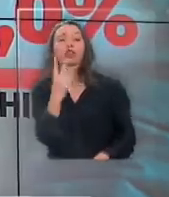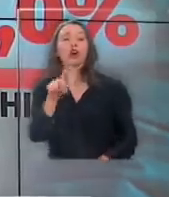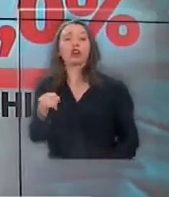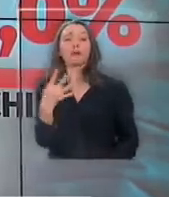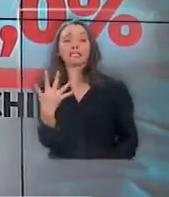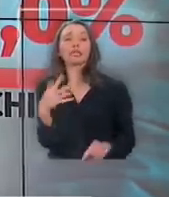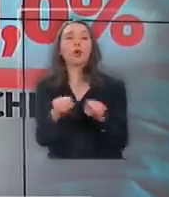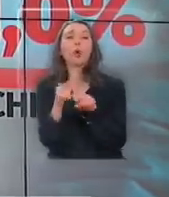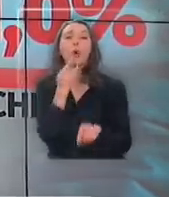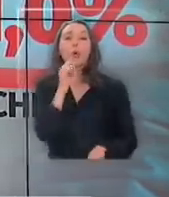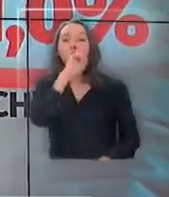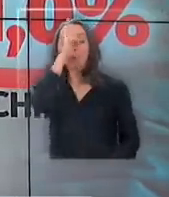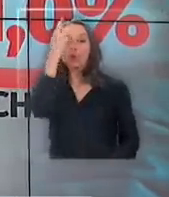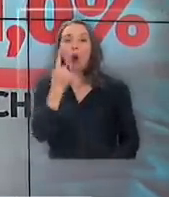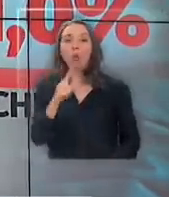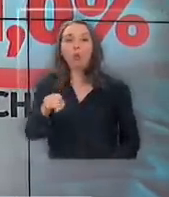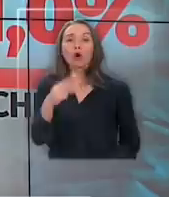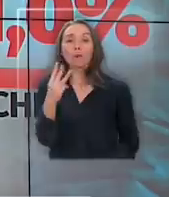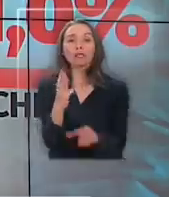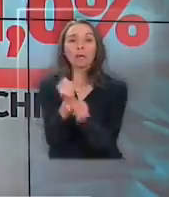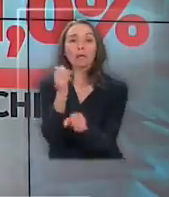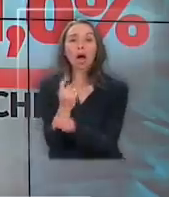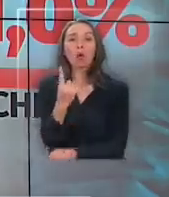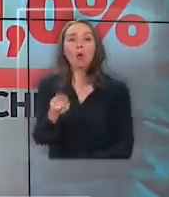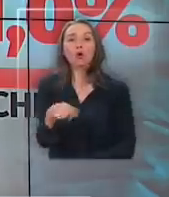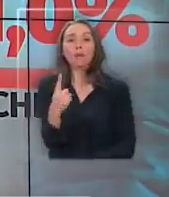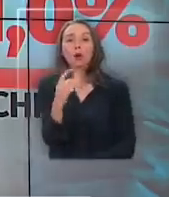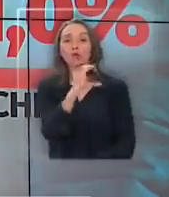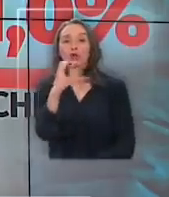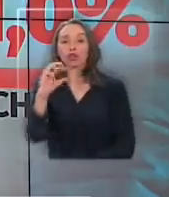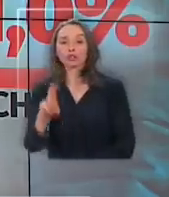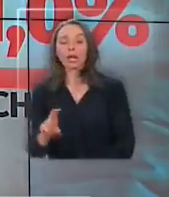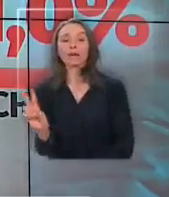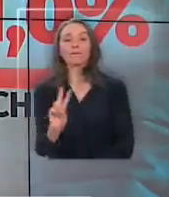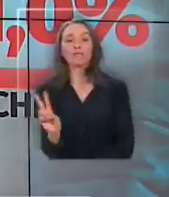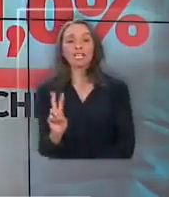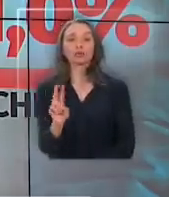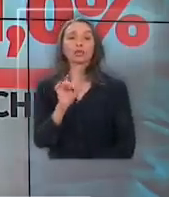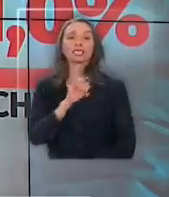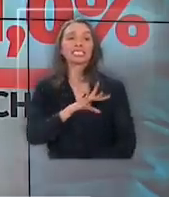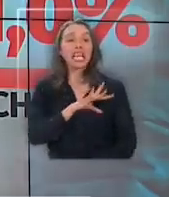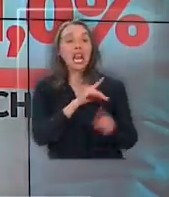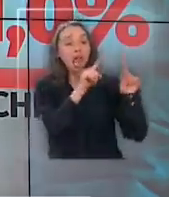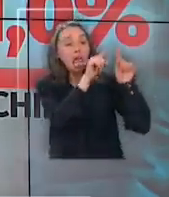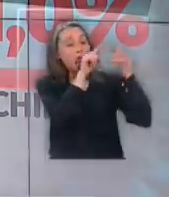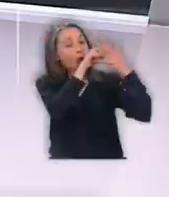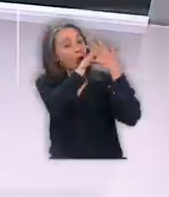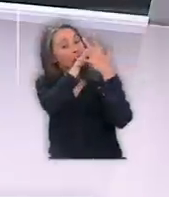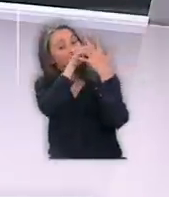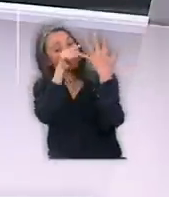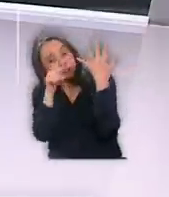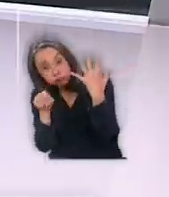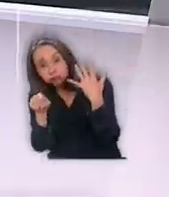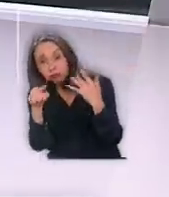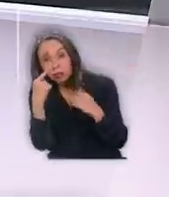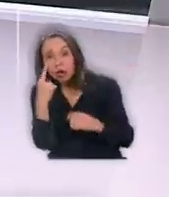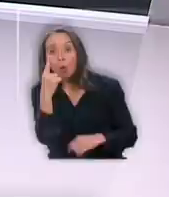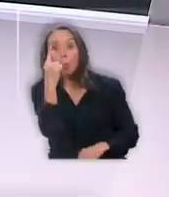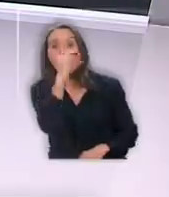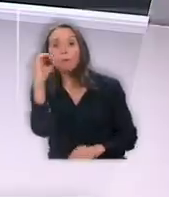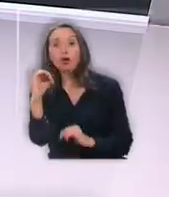Uruguay, 1,3% Paraguay, 1,1% Costa Rica, Venezuela y Chile aparecen con 1%